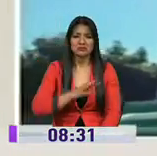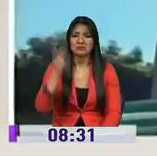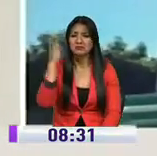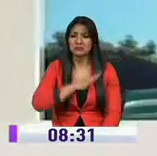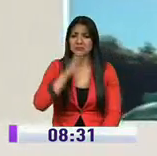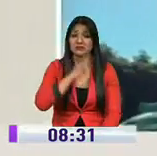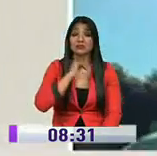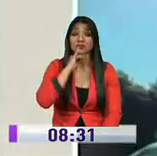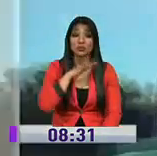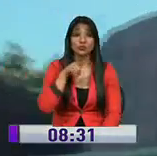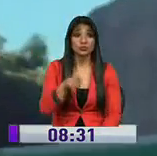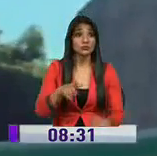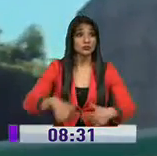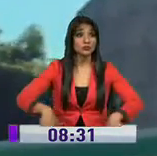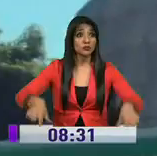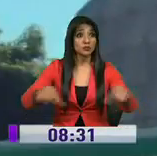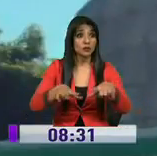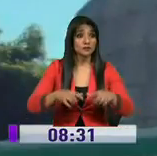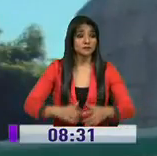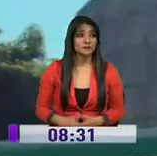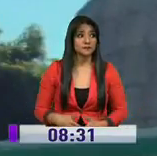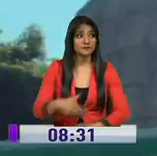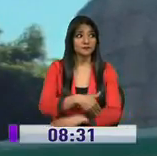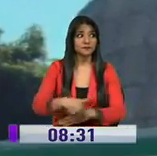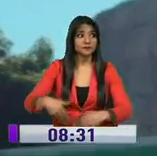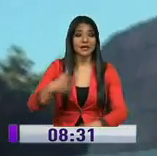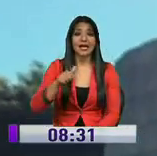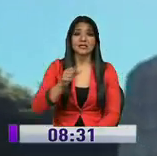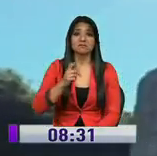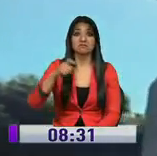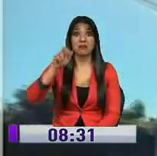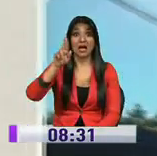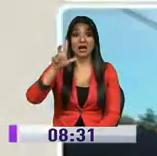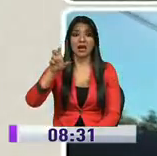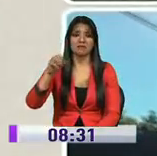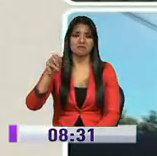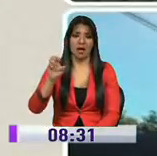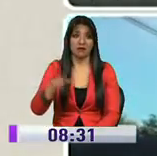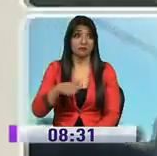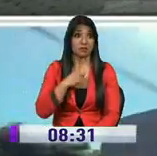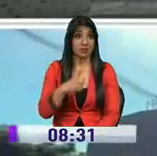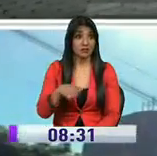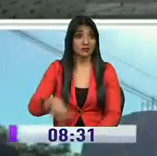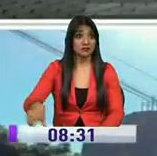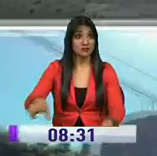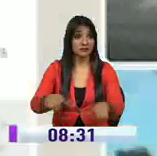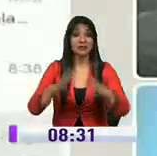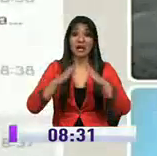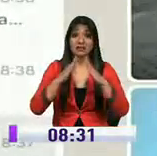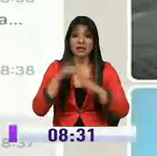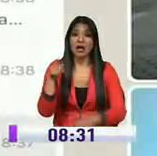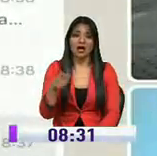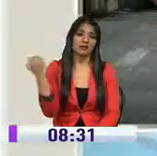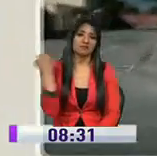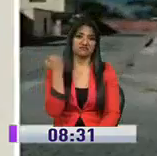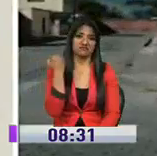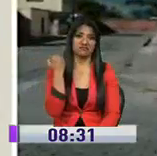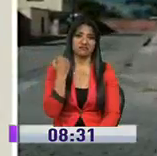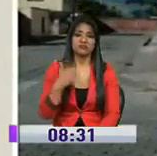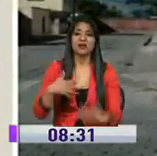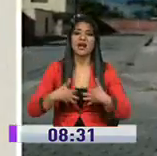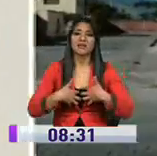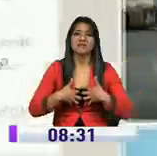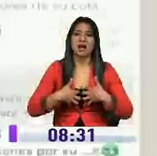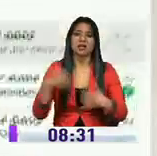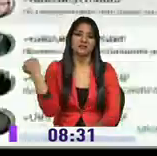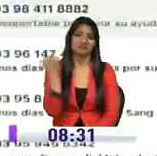insalubridad. Es el sector, miren ustedes, Gaspar de Lema. Dicen que en estos sectores se realiza la faena de